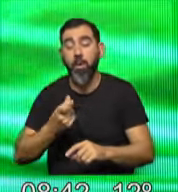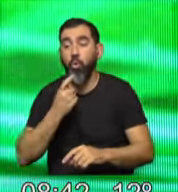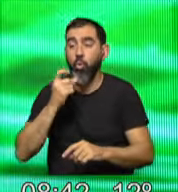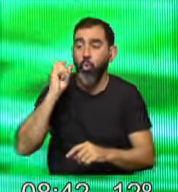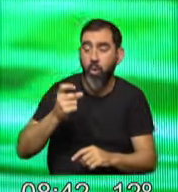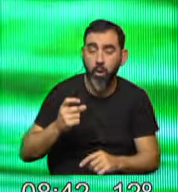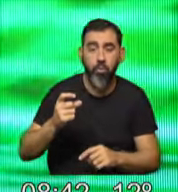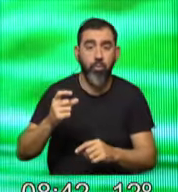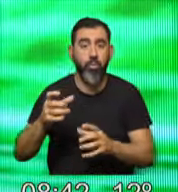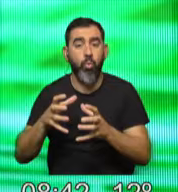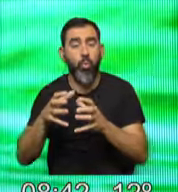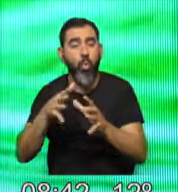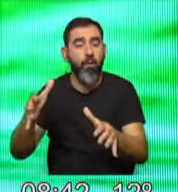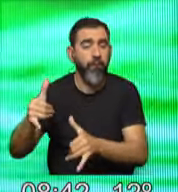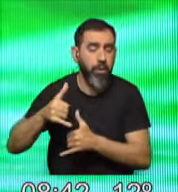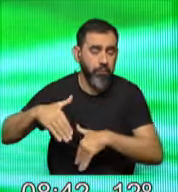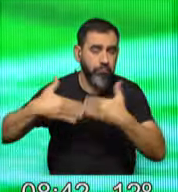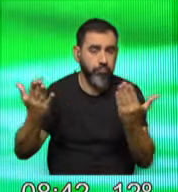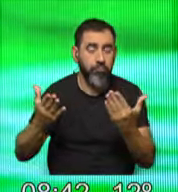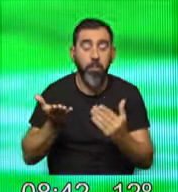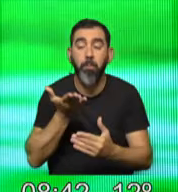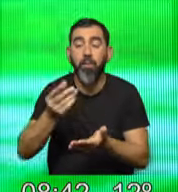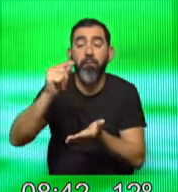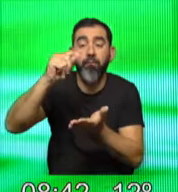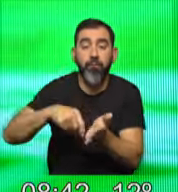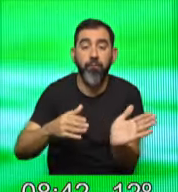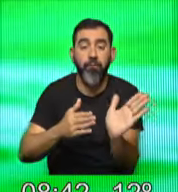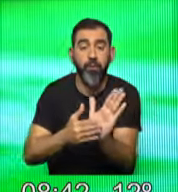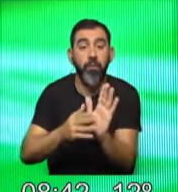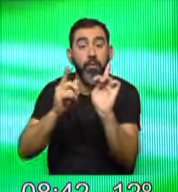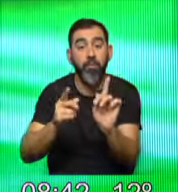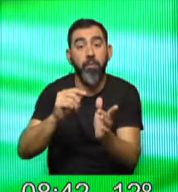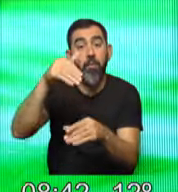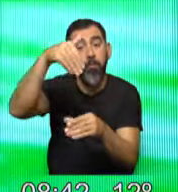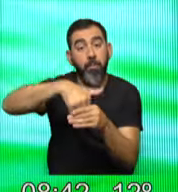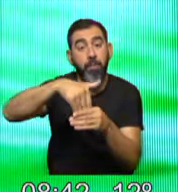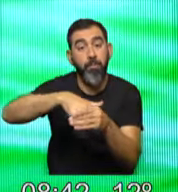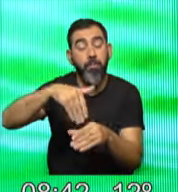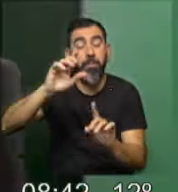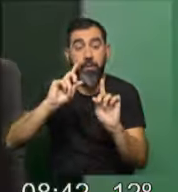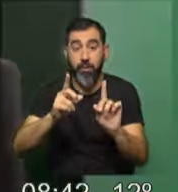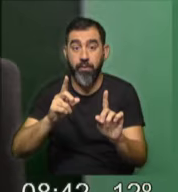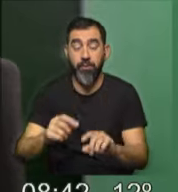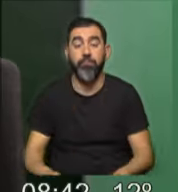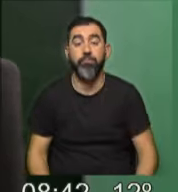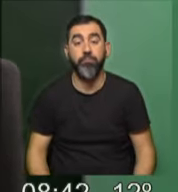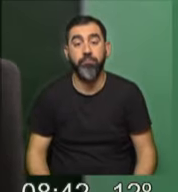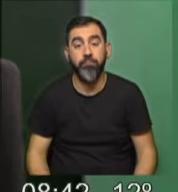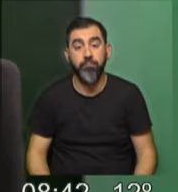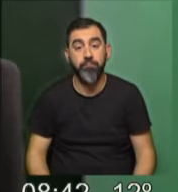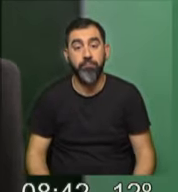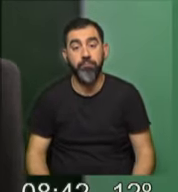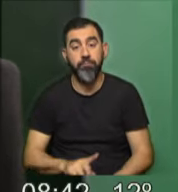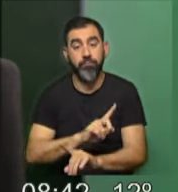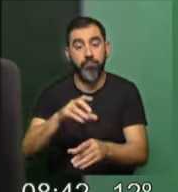con colorados con gente de Cabildo abierto y a todos le vamos a pedir y también Que ponga la papeleta a la hora de la votación este claro ahora pero sin meterse